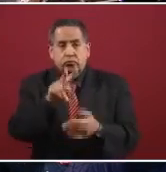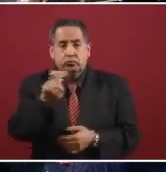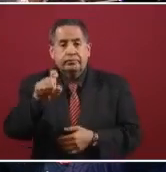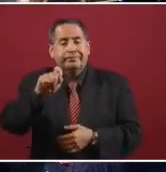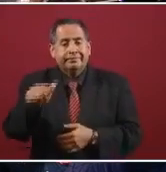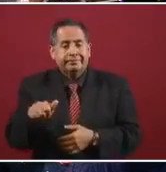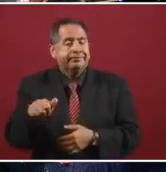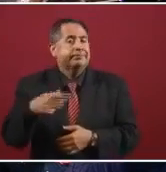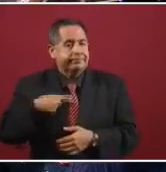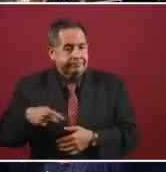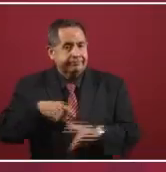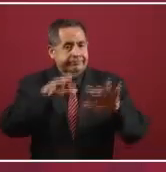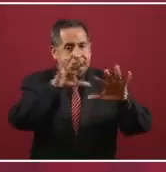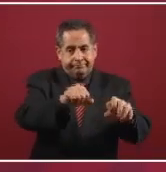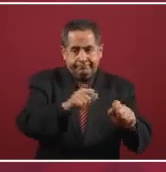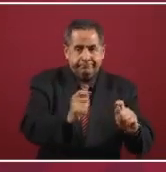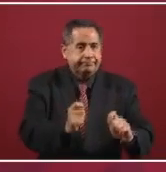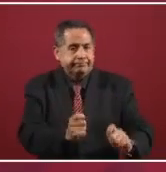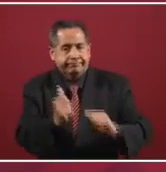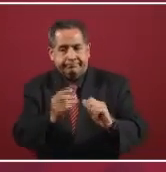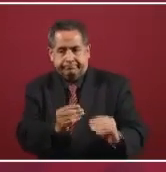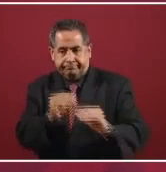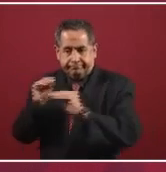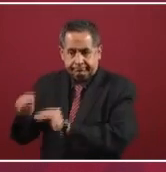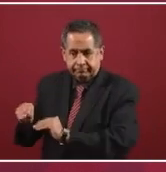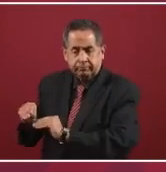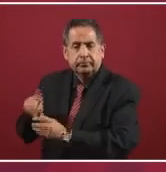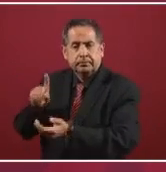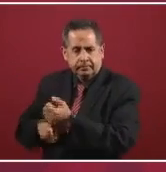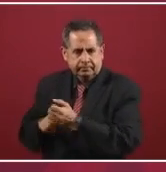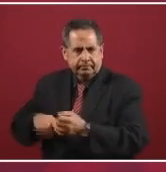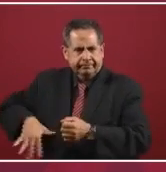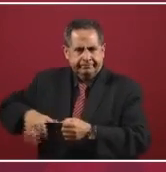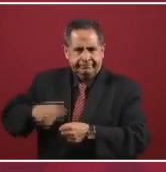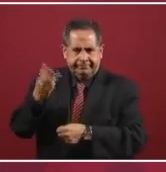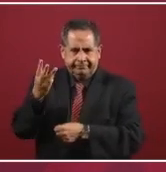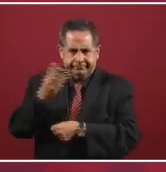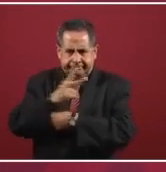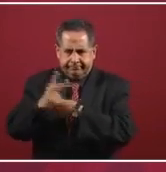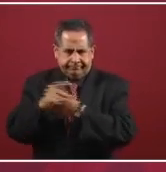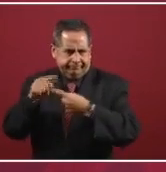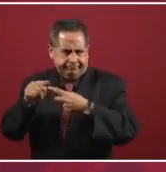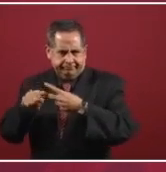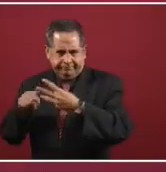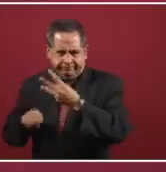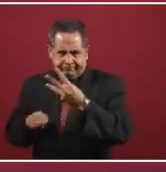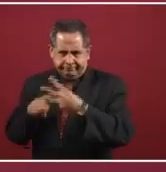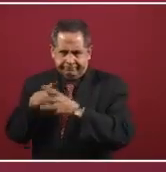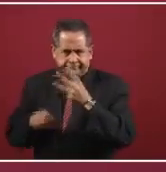28.226 personas, principalmente a los tres países que ya referí de Centroamérica.